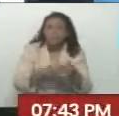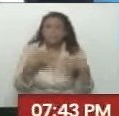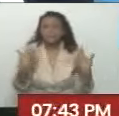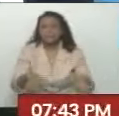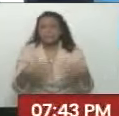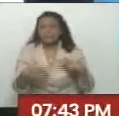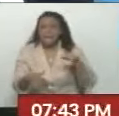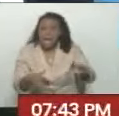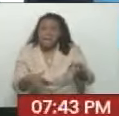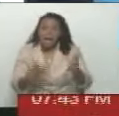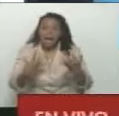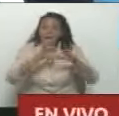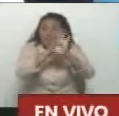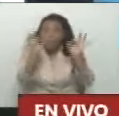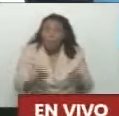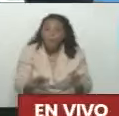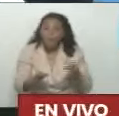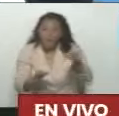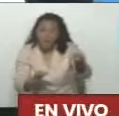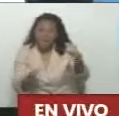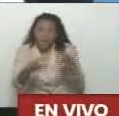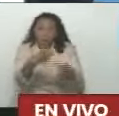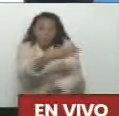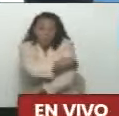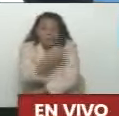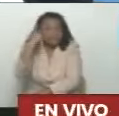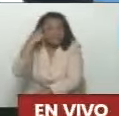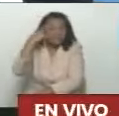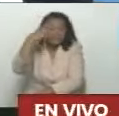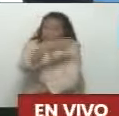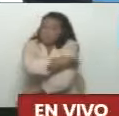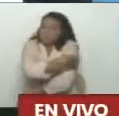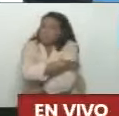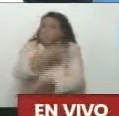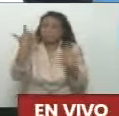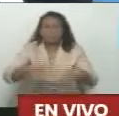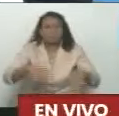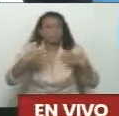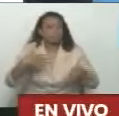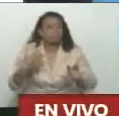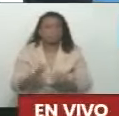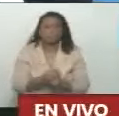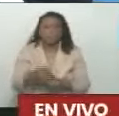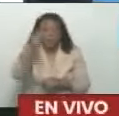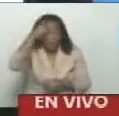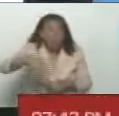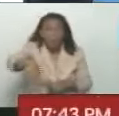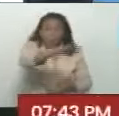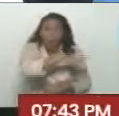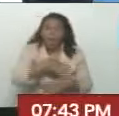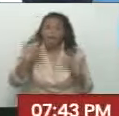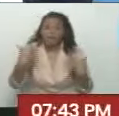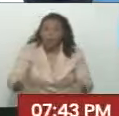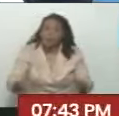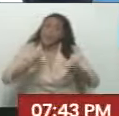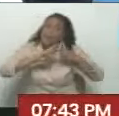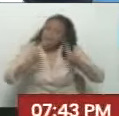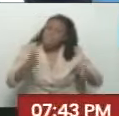Y es la apuesta principal que hace la extrema derecha en Venezuela. Por eso yo le digo al pueblo de Venezuela que cuidar la